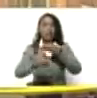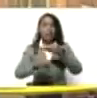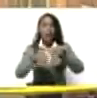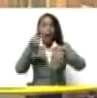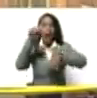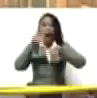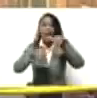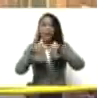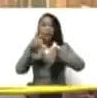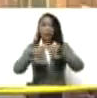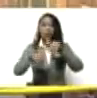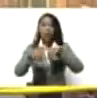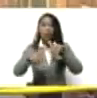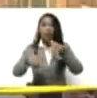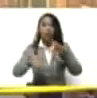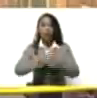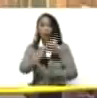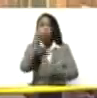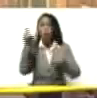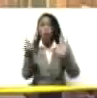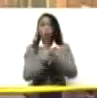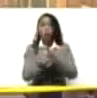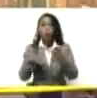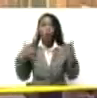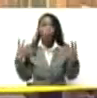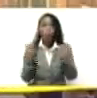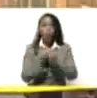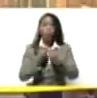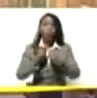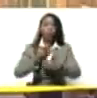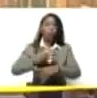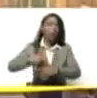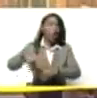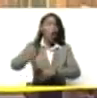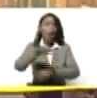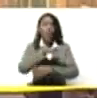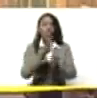el desarrollo de este año 2021